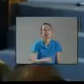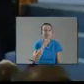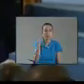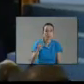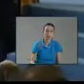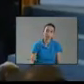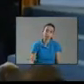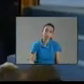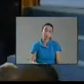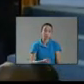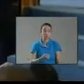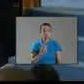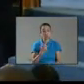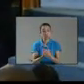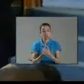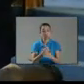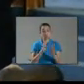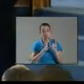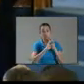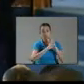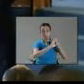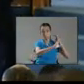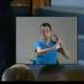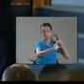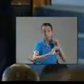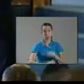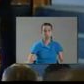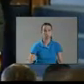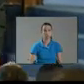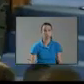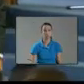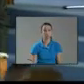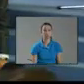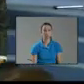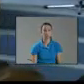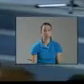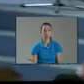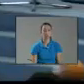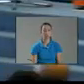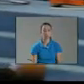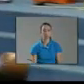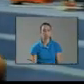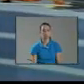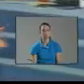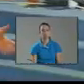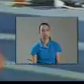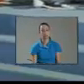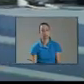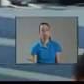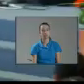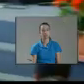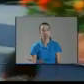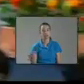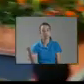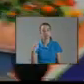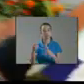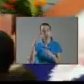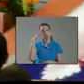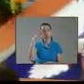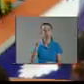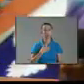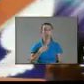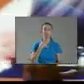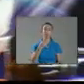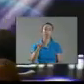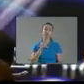Recuerda, hermano, nada hace Dios sin un propósito. Y tú eres, diga conmigo, yo